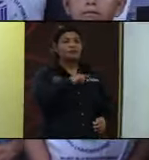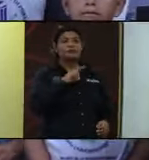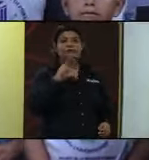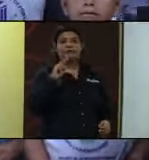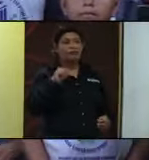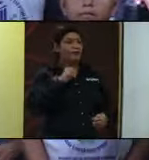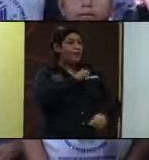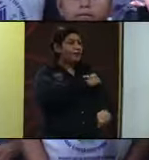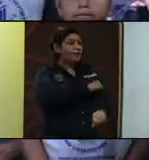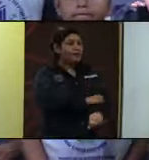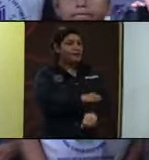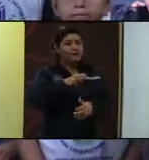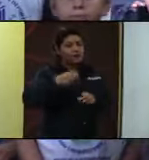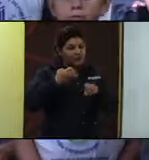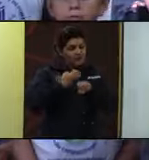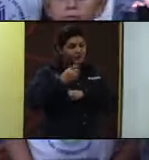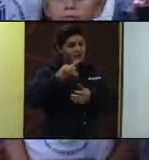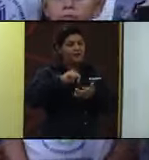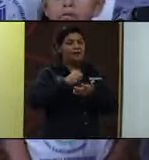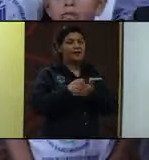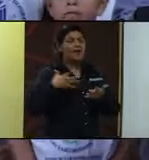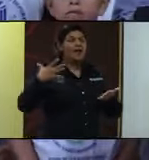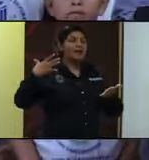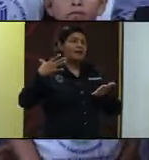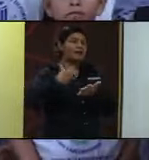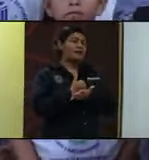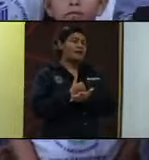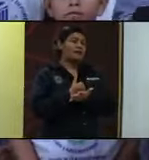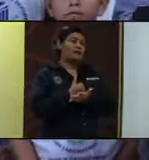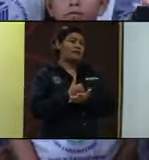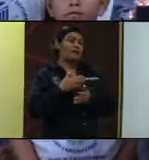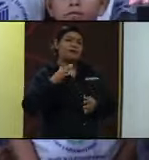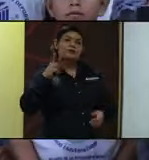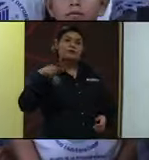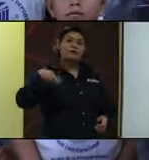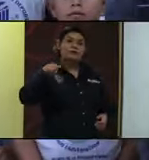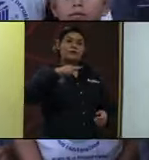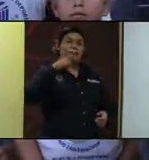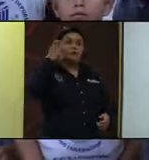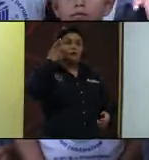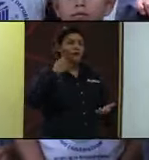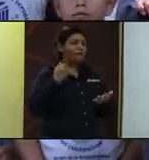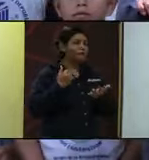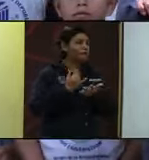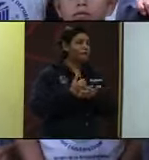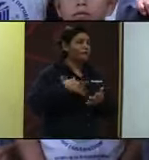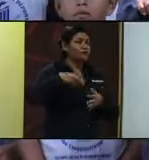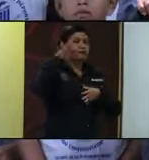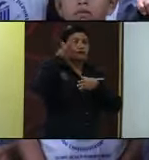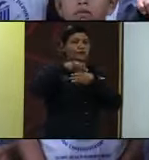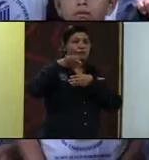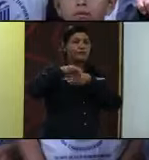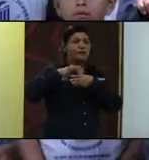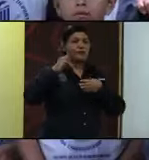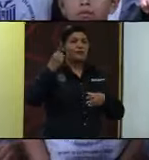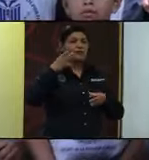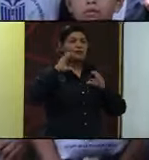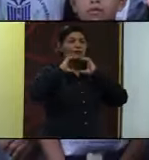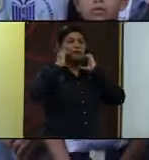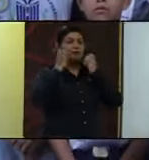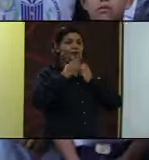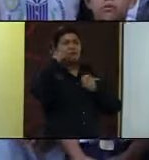Altamira, sino el Estado, ganó por decisión de toda votación la Convención